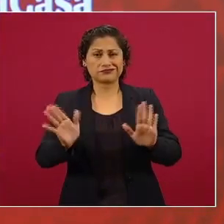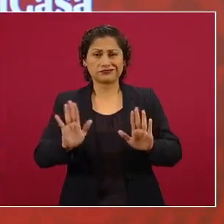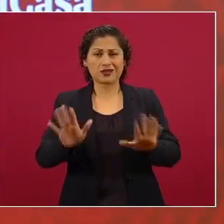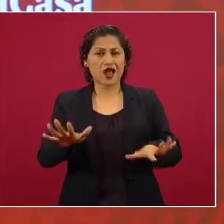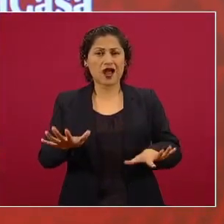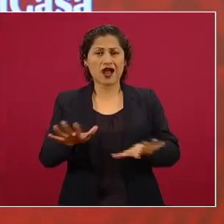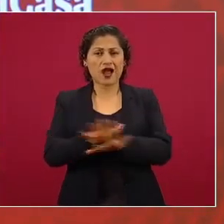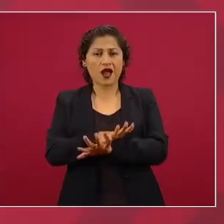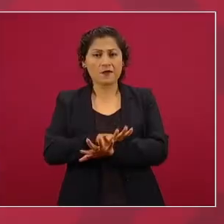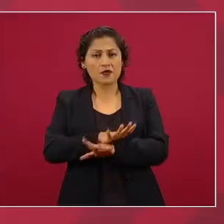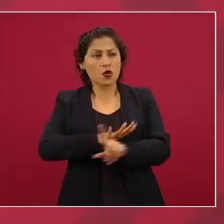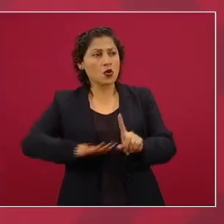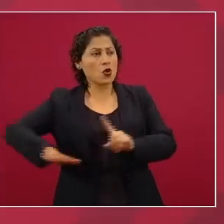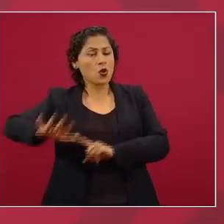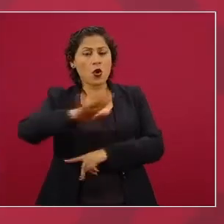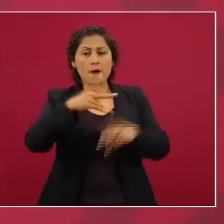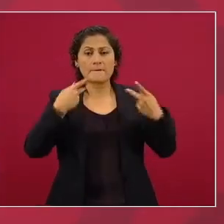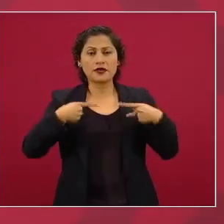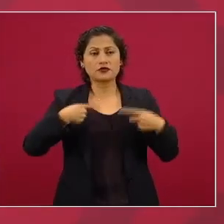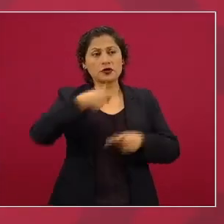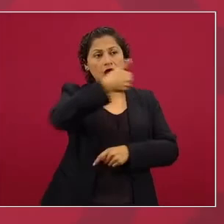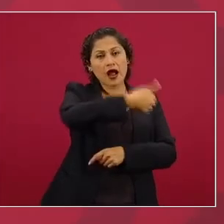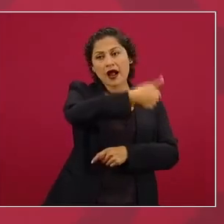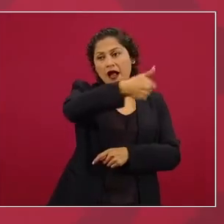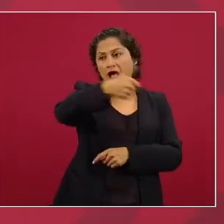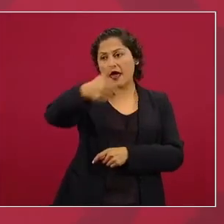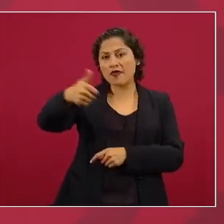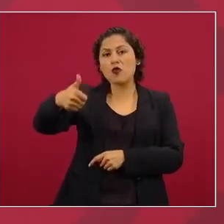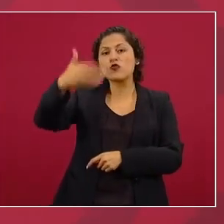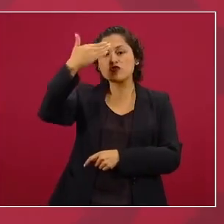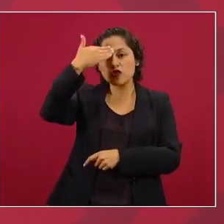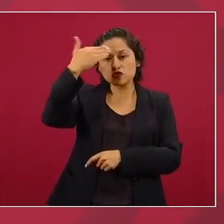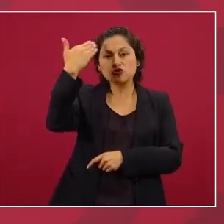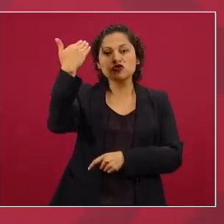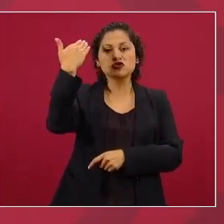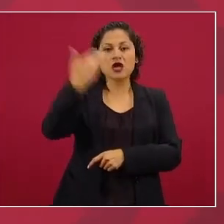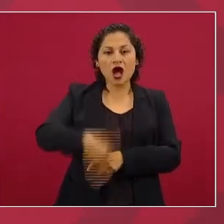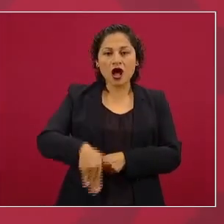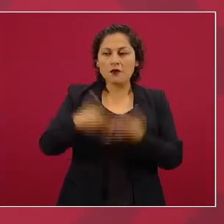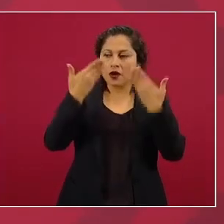propio criterio de lo que está sucediendo.